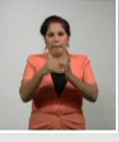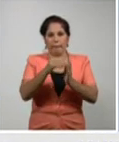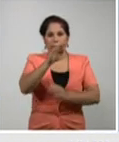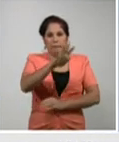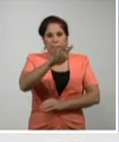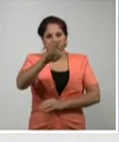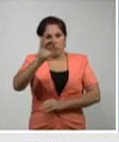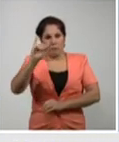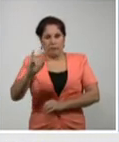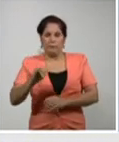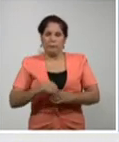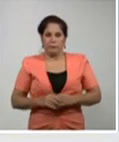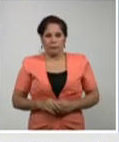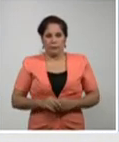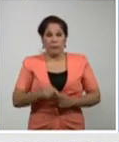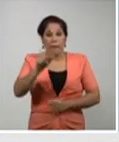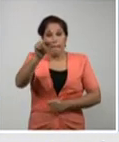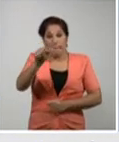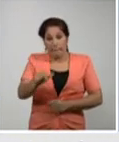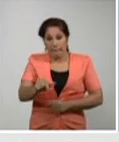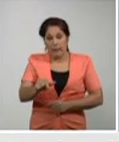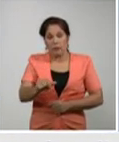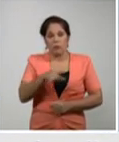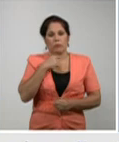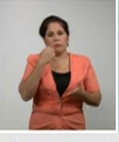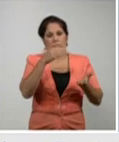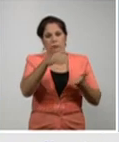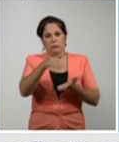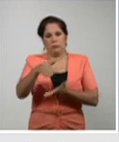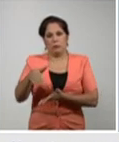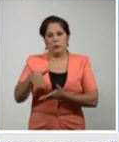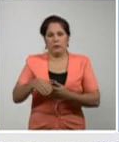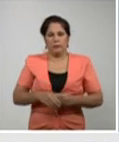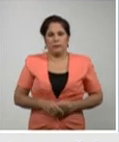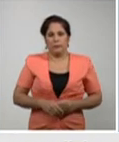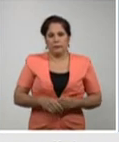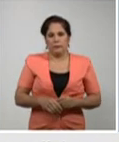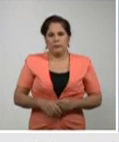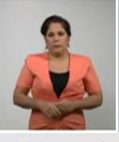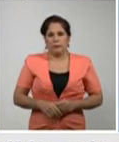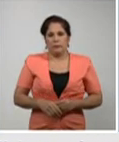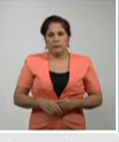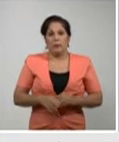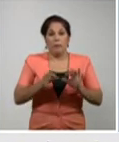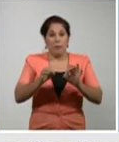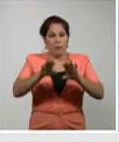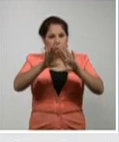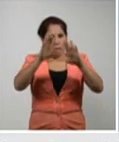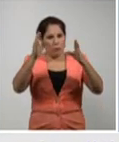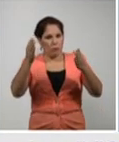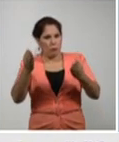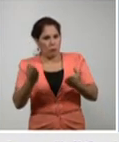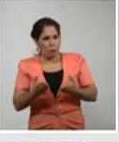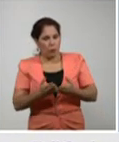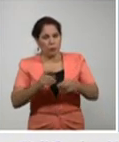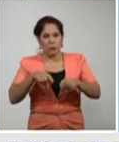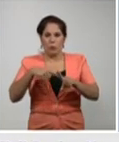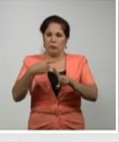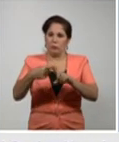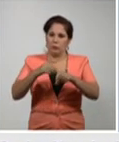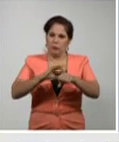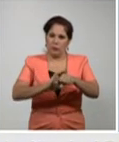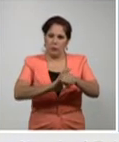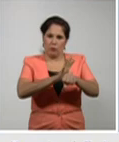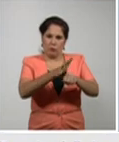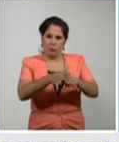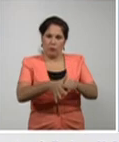2.010.446 personas que han perdido la vida en el mundo como consecuencia de esta enfermedad. Letalidad